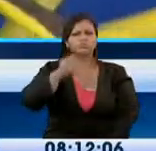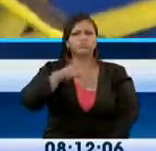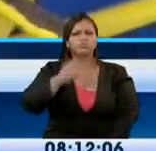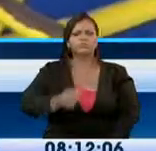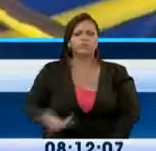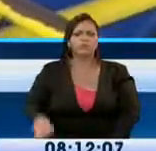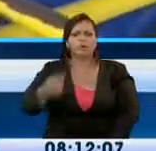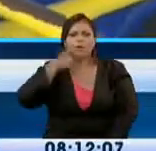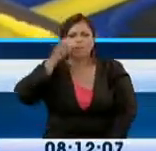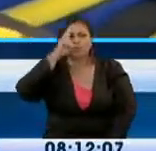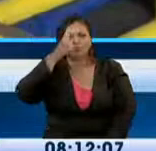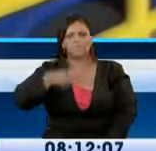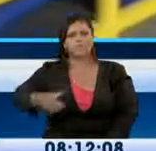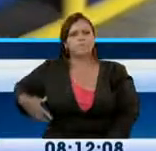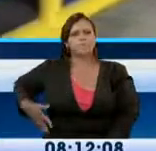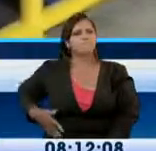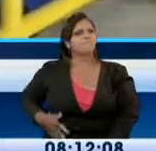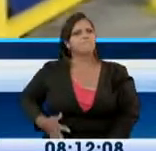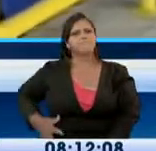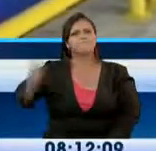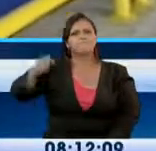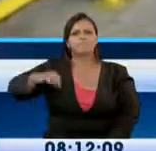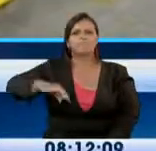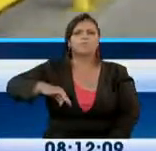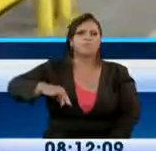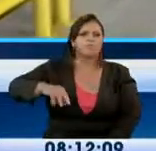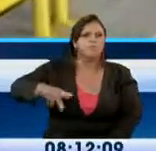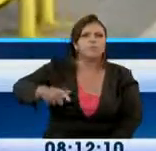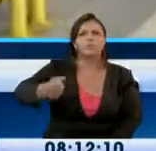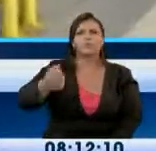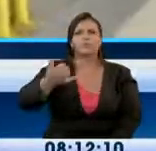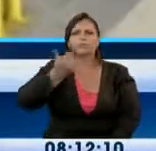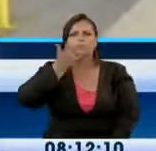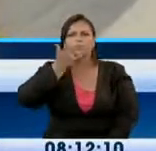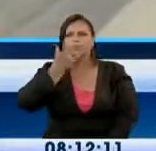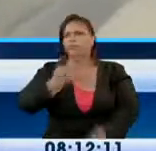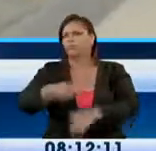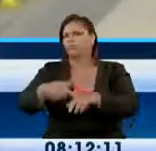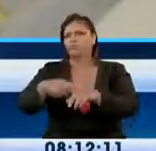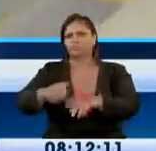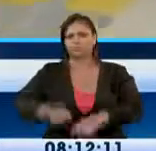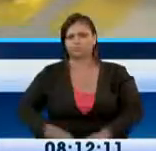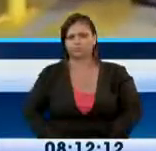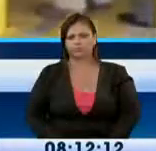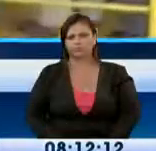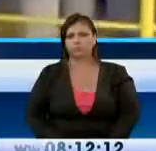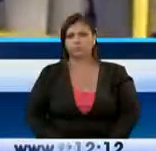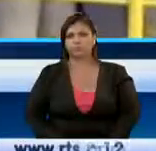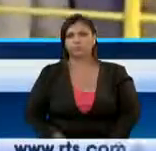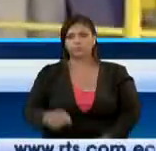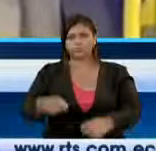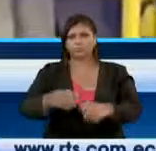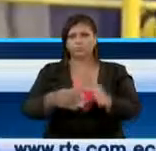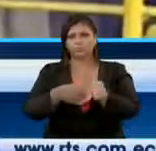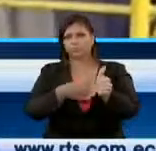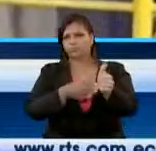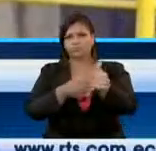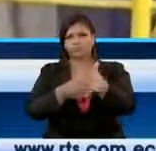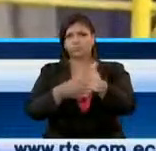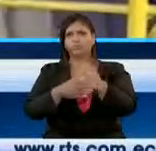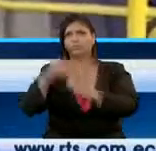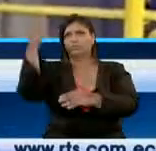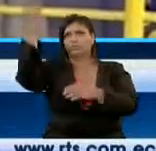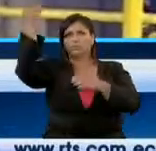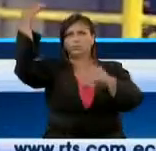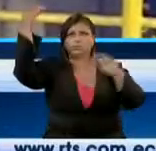Sí. Usted aquí tiene un sistema también de cámaras, se graba toda esta situación. No, aquí no hay los alimentadores,